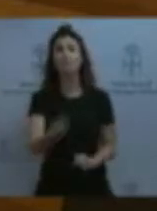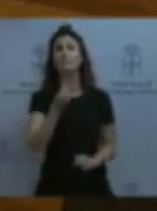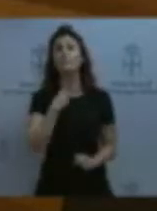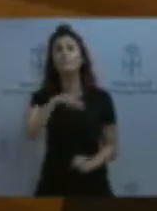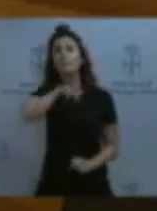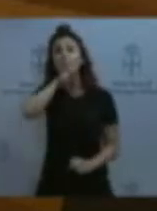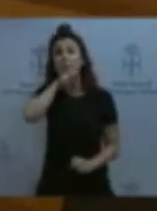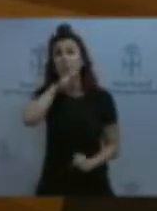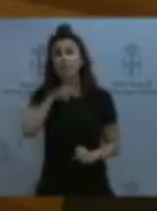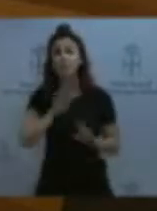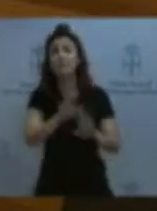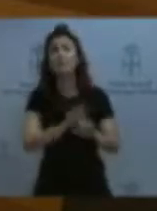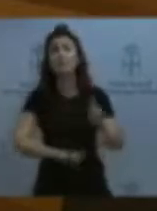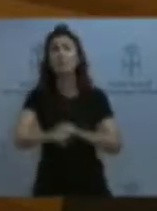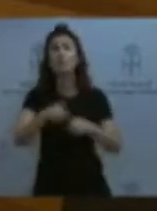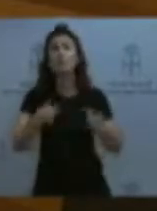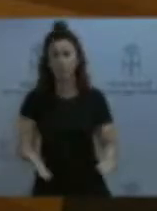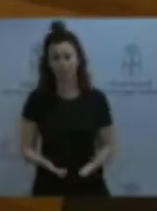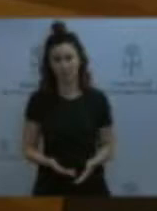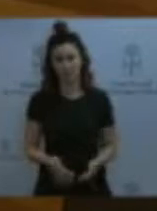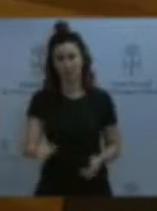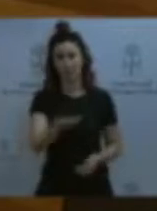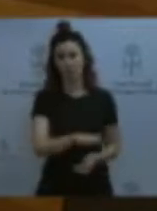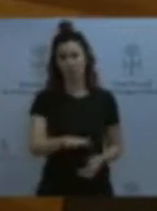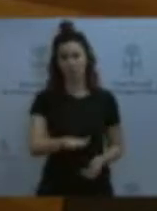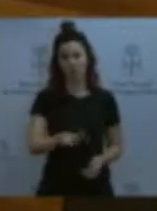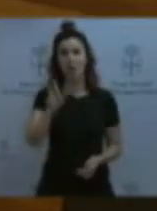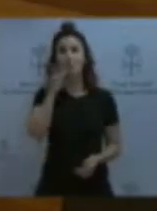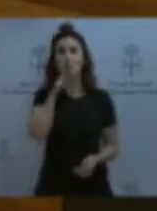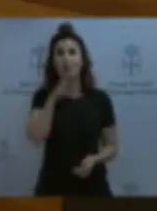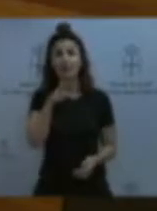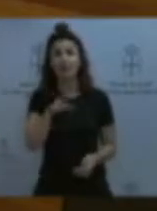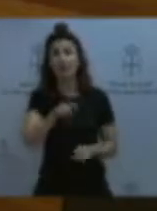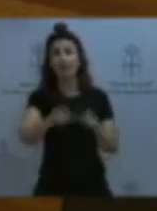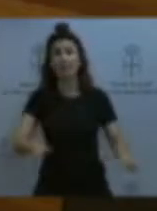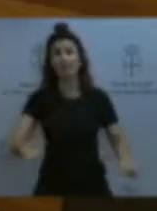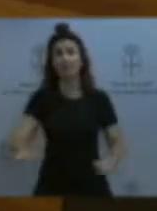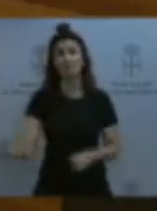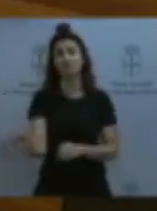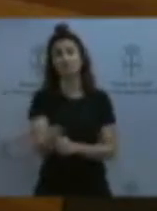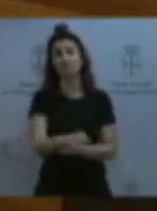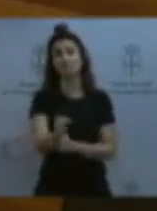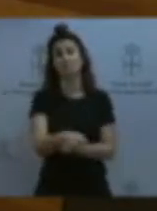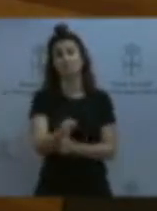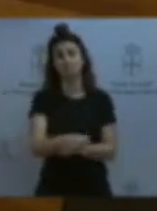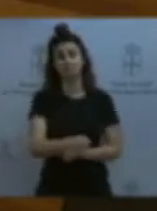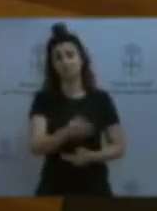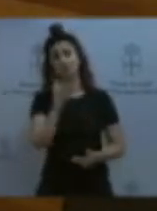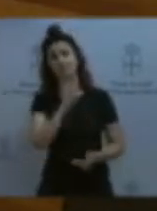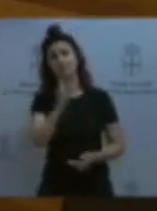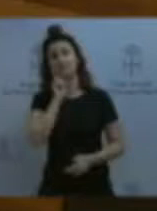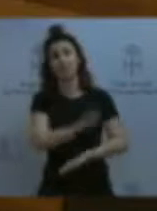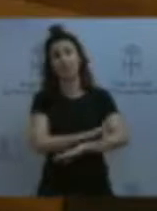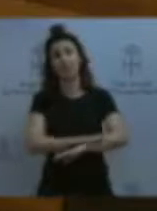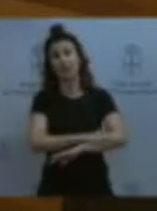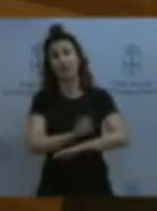Valdés ya non la cree nadie, entiende? Ese é el problema. Y é normal que non crean nada,